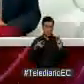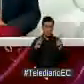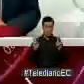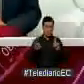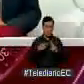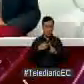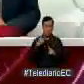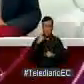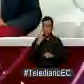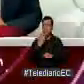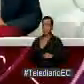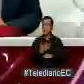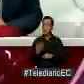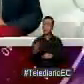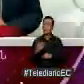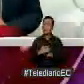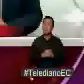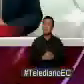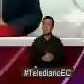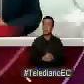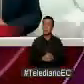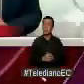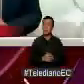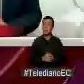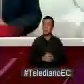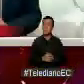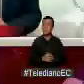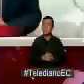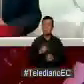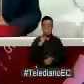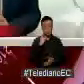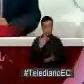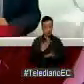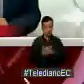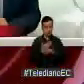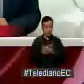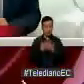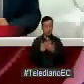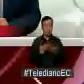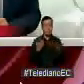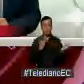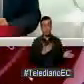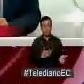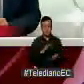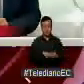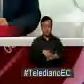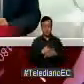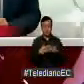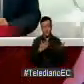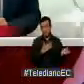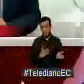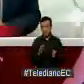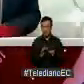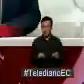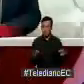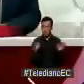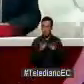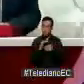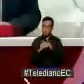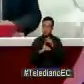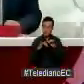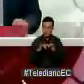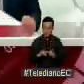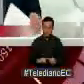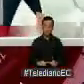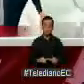segunda lámina que quería mostrar también, por favor, en donde hemos previsto un poco cómo debería ser el cronograma en adelante